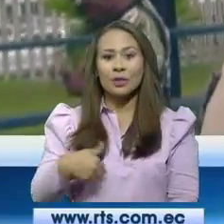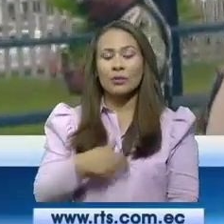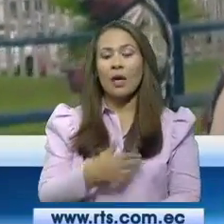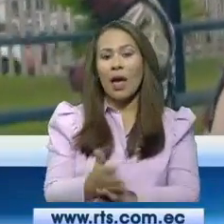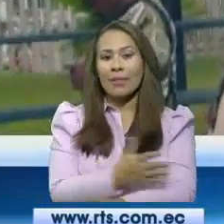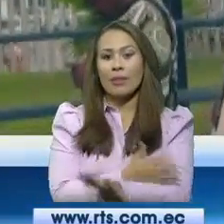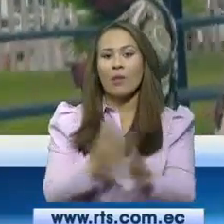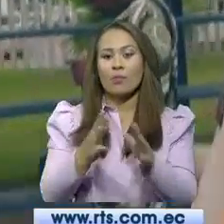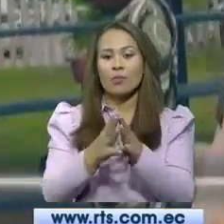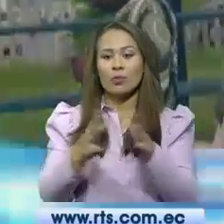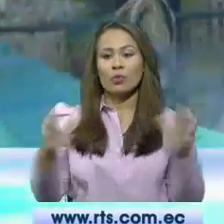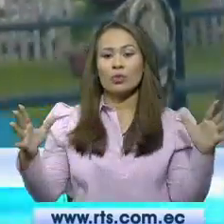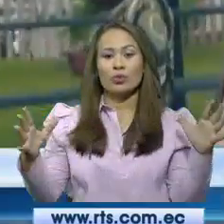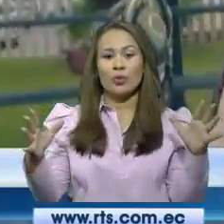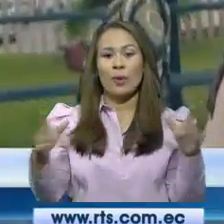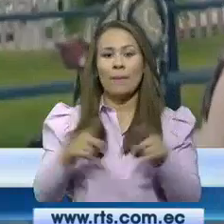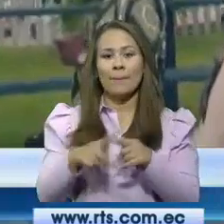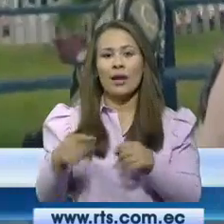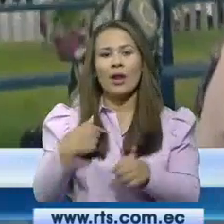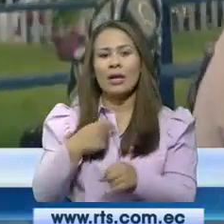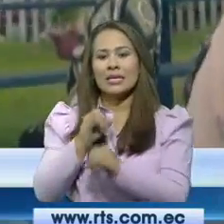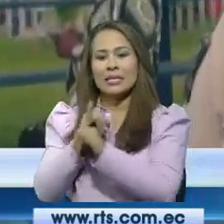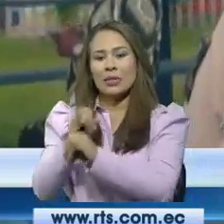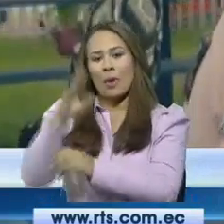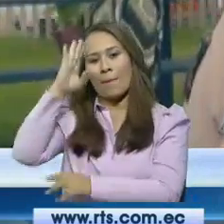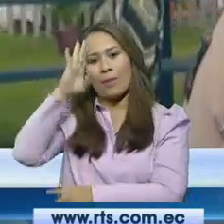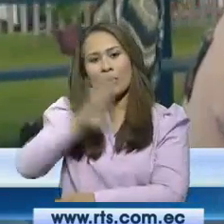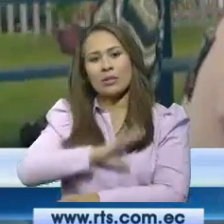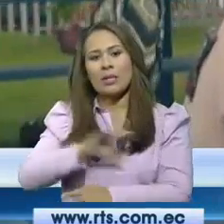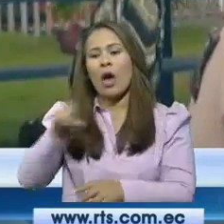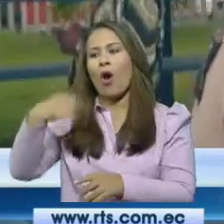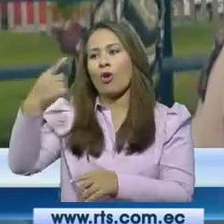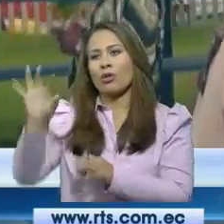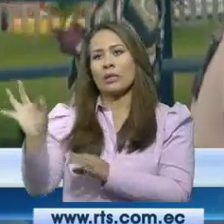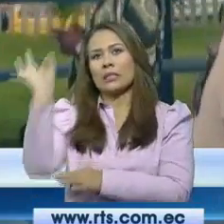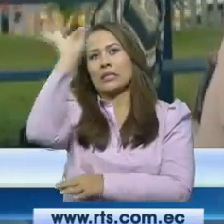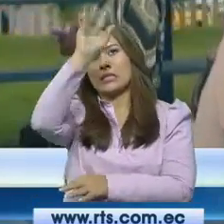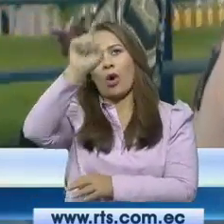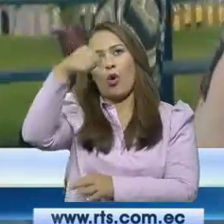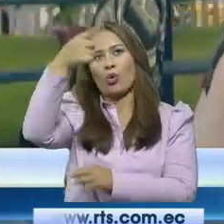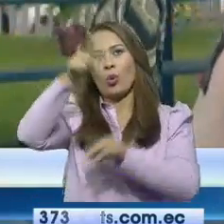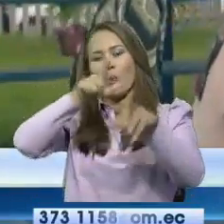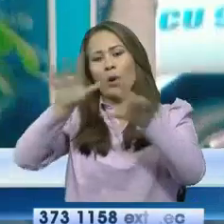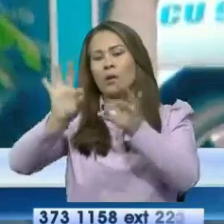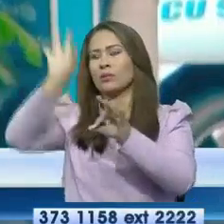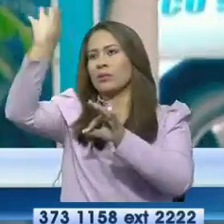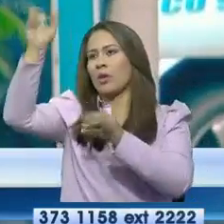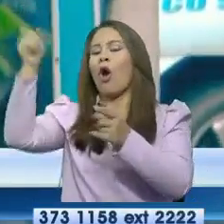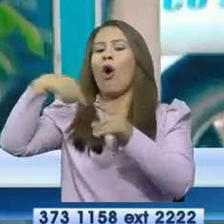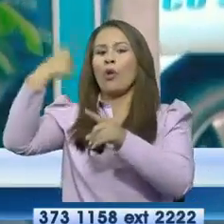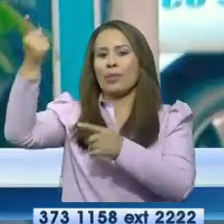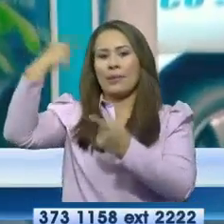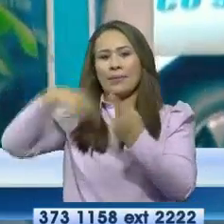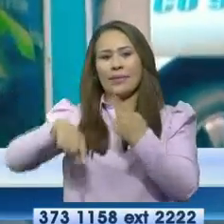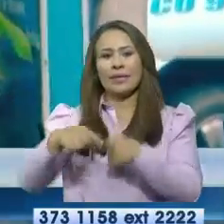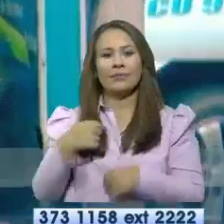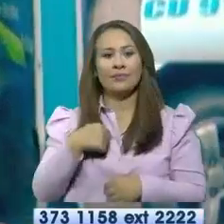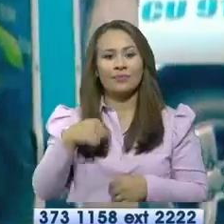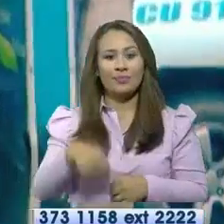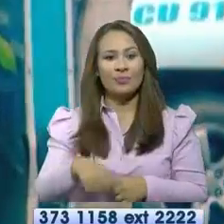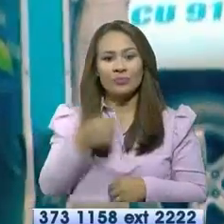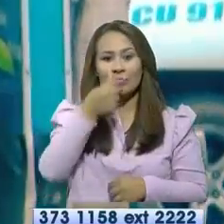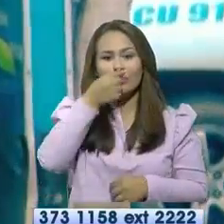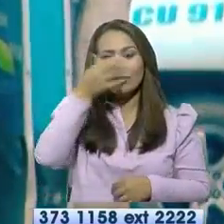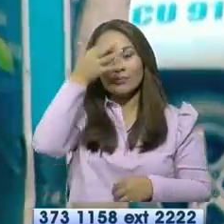por motivo de nuestra institución mismo, usted sabe de que a unos les dan el pase, otros se van, otros vuelven. Llegué con el pase a la Concordia, mis compañeros